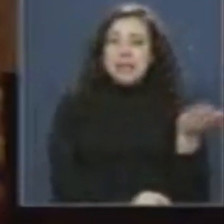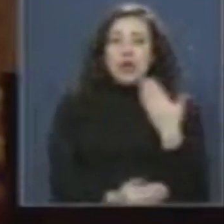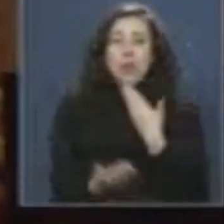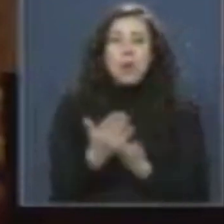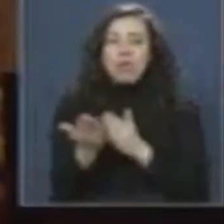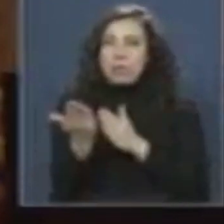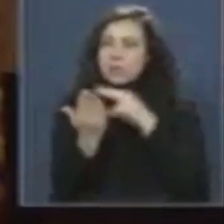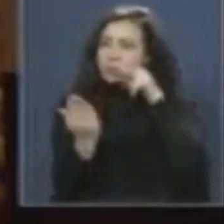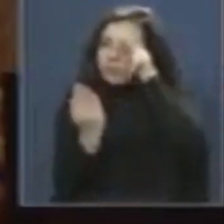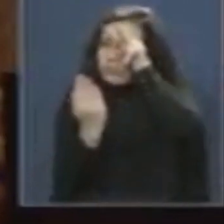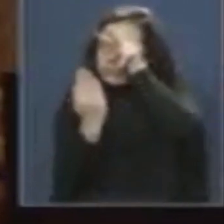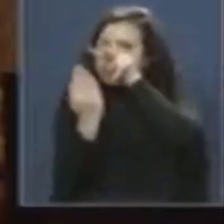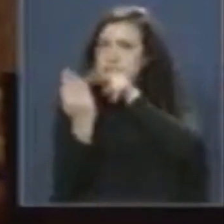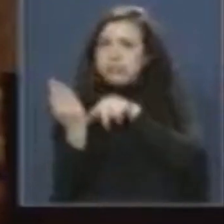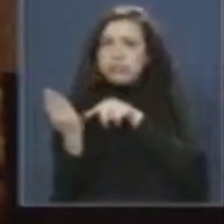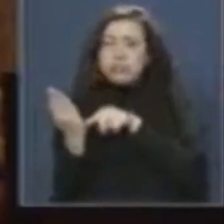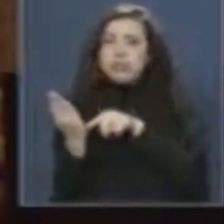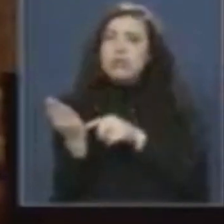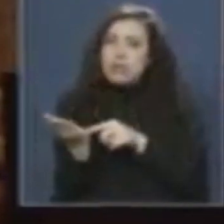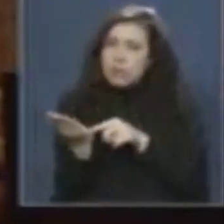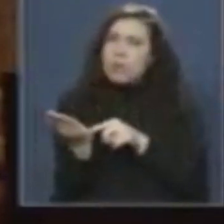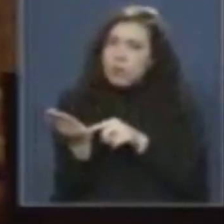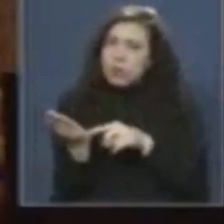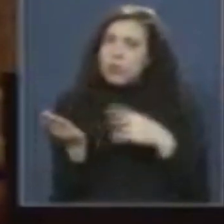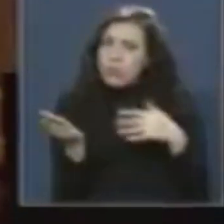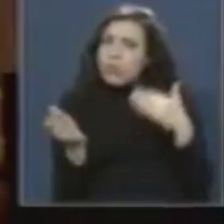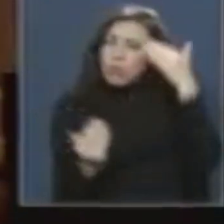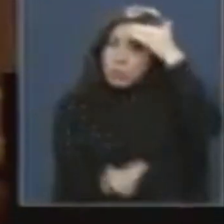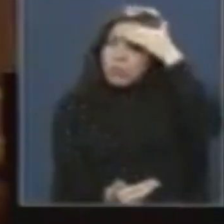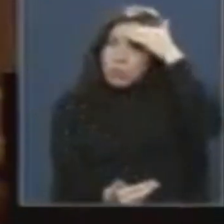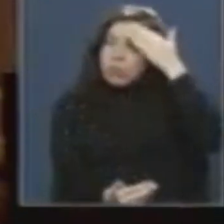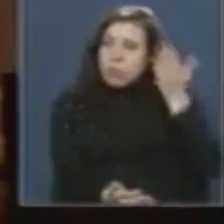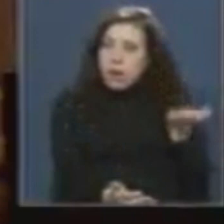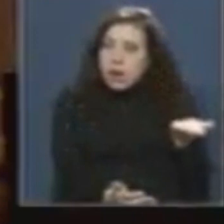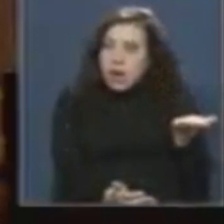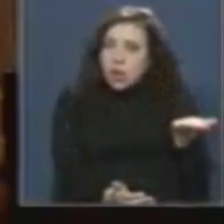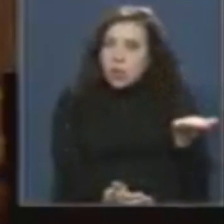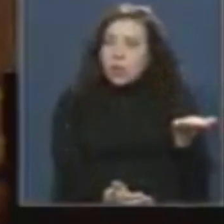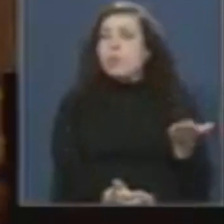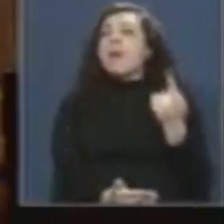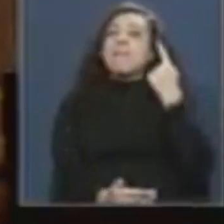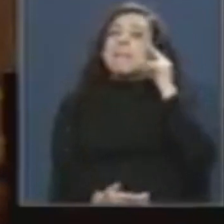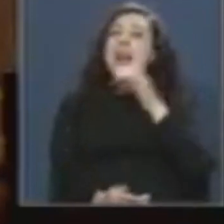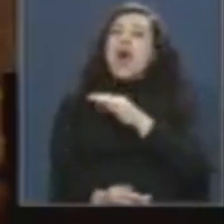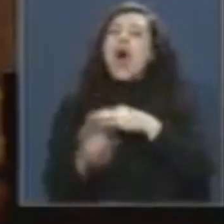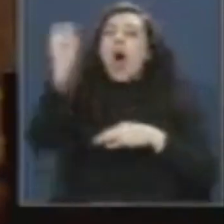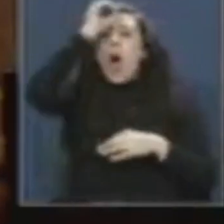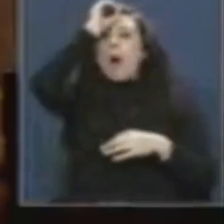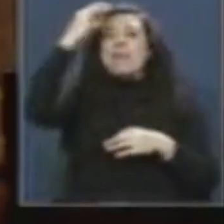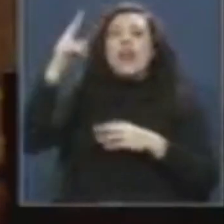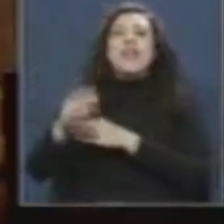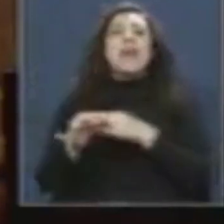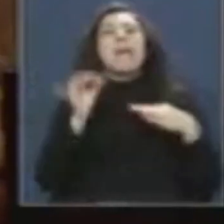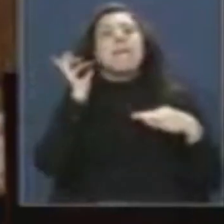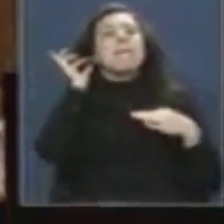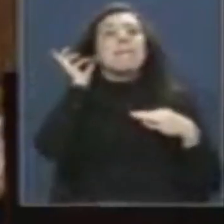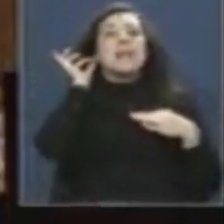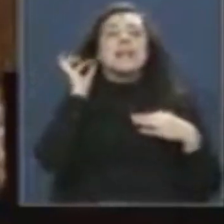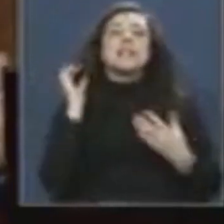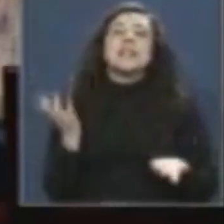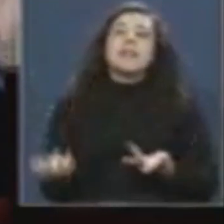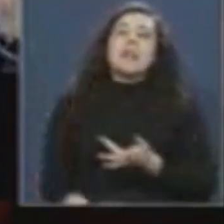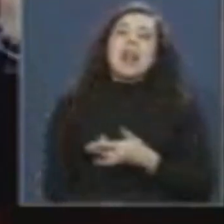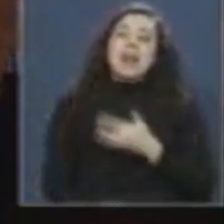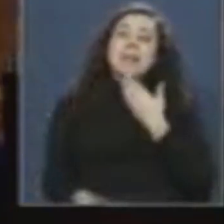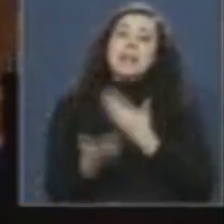Cuando uno empieza a ver esto, presidente, es para preocuparse. Sin embargo, la posición de esta ministra, pero